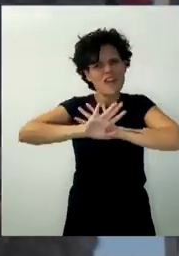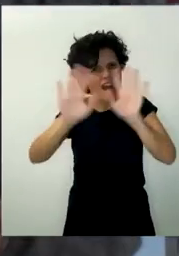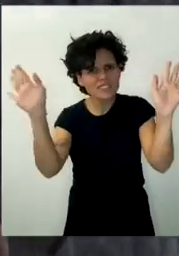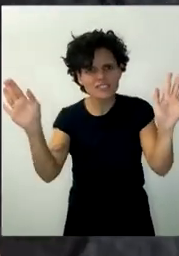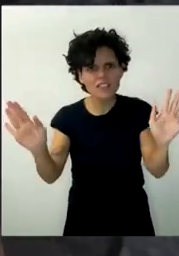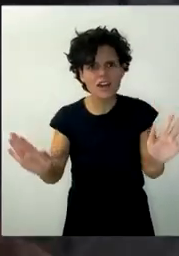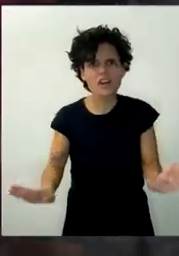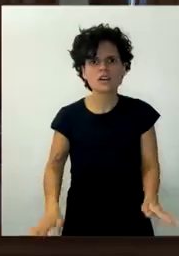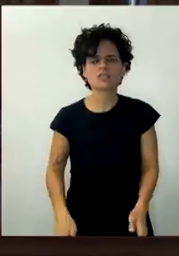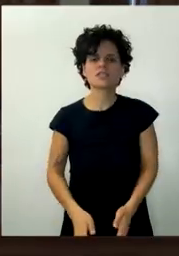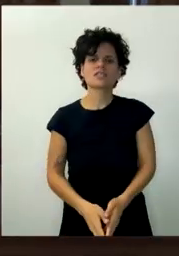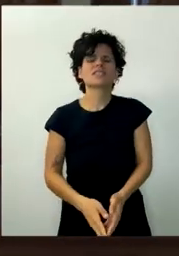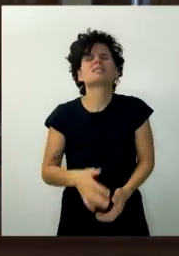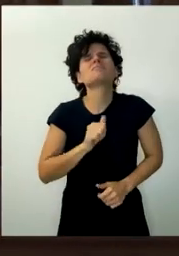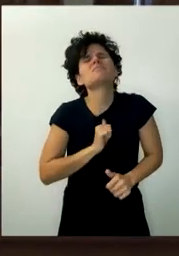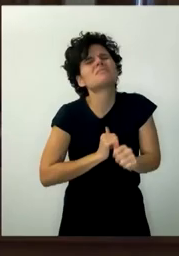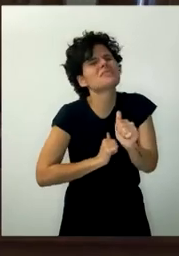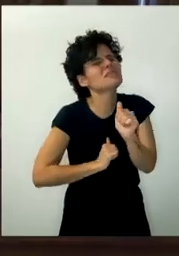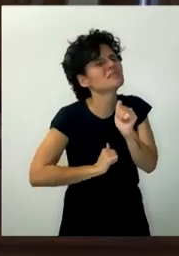pomadas.